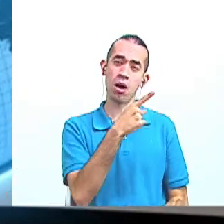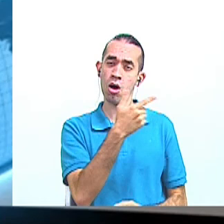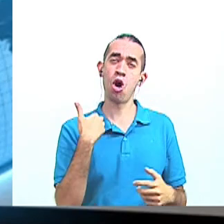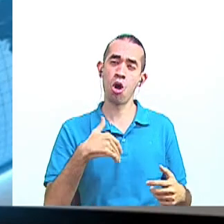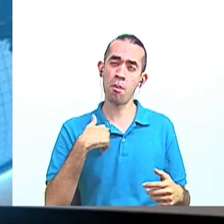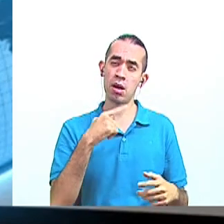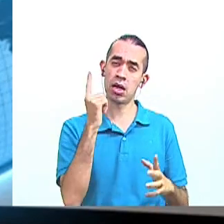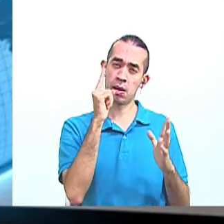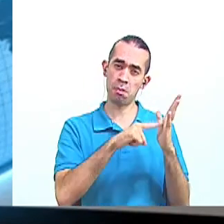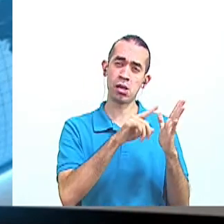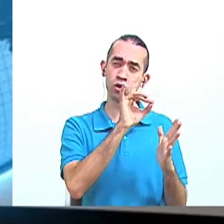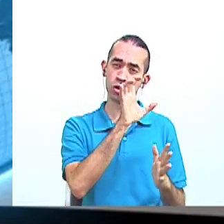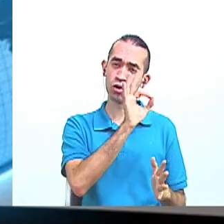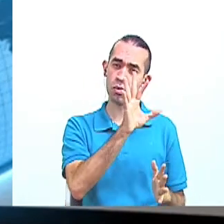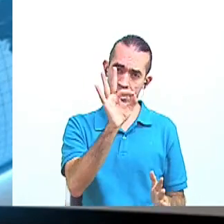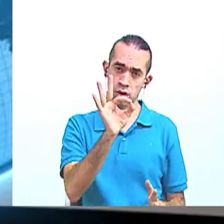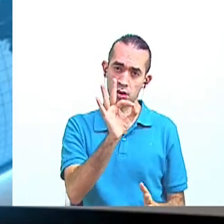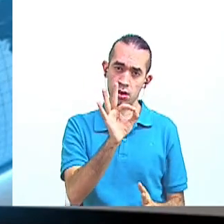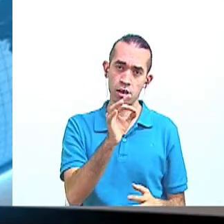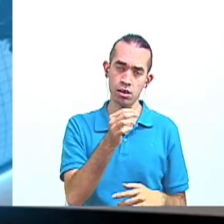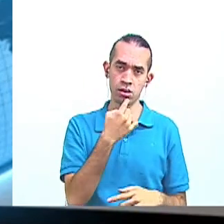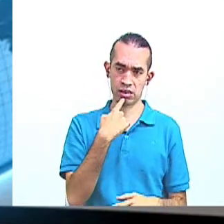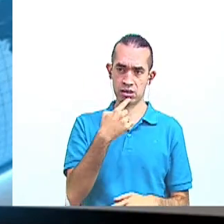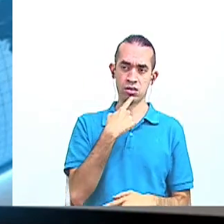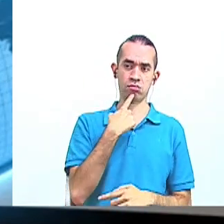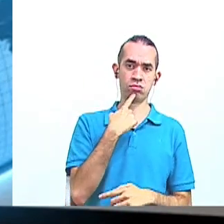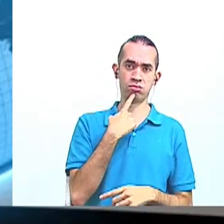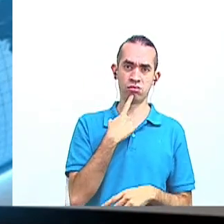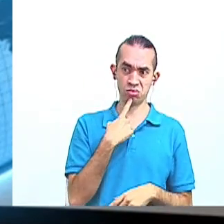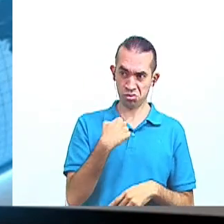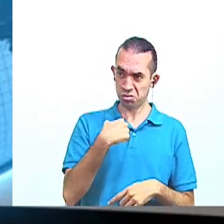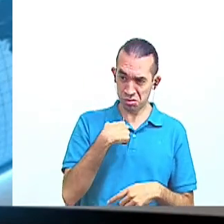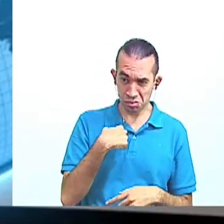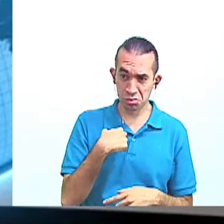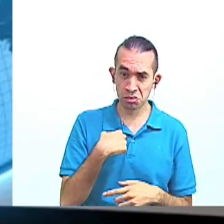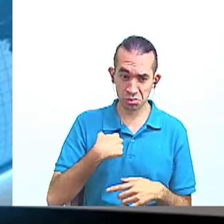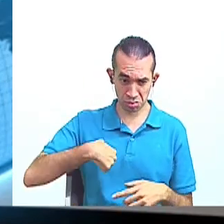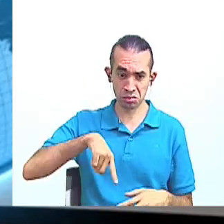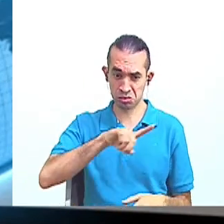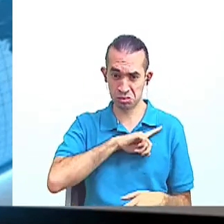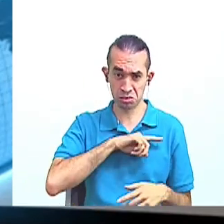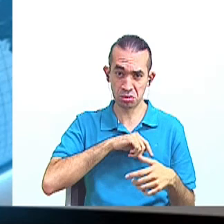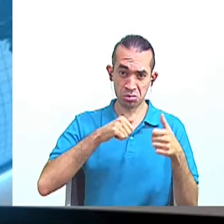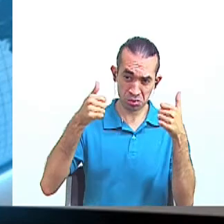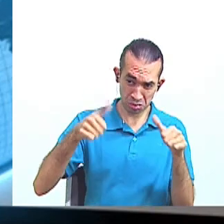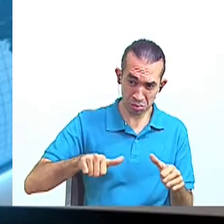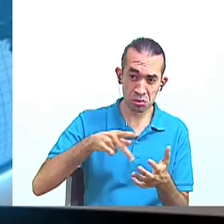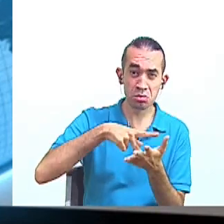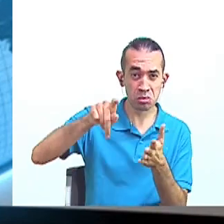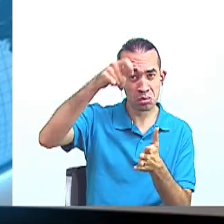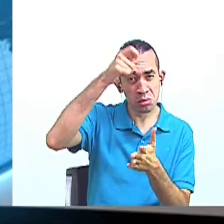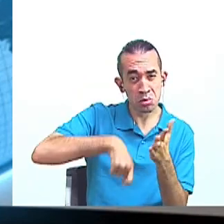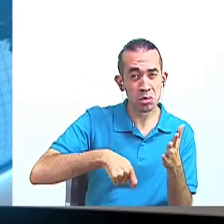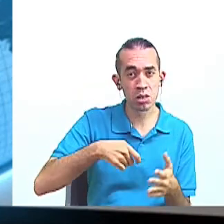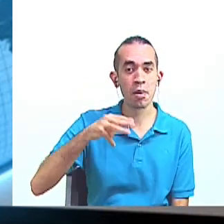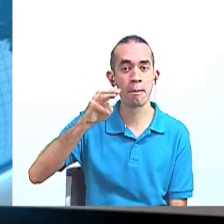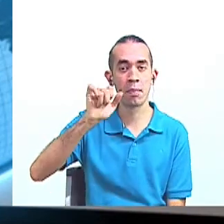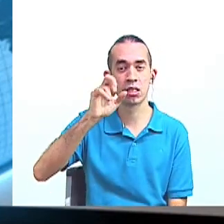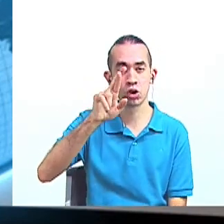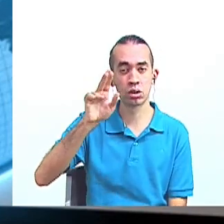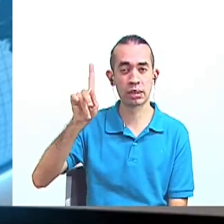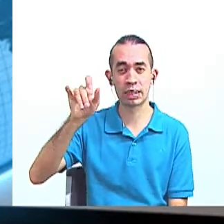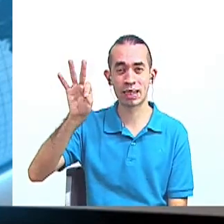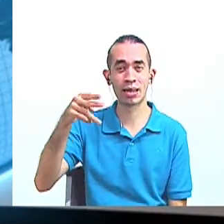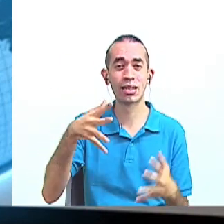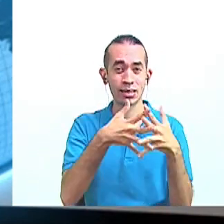en 1899 declaraba que no estaba de acuerdo en pagar impuestos, de Minor Kid. La compañía, ¿cómo